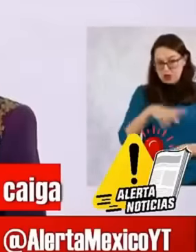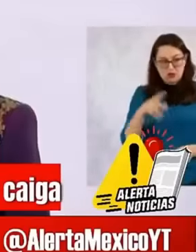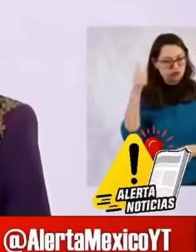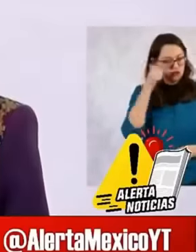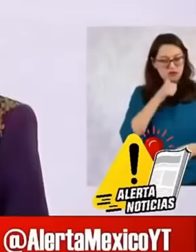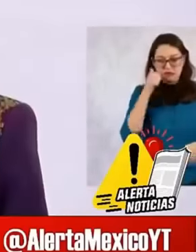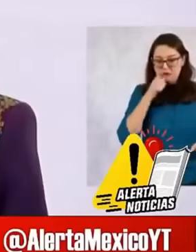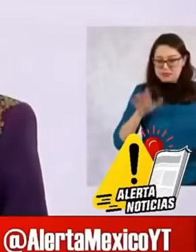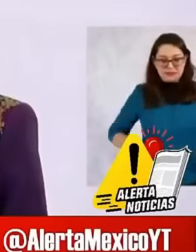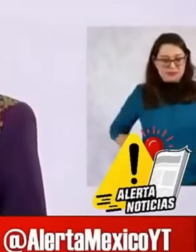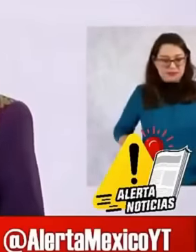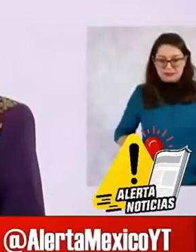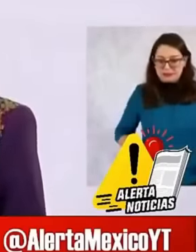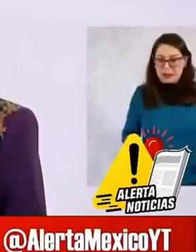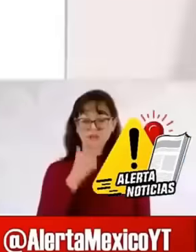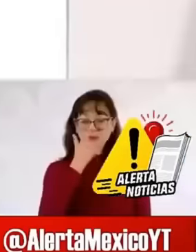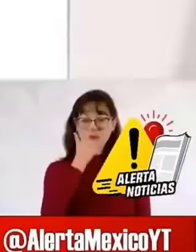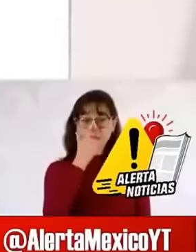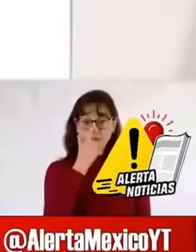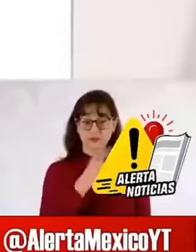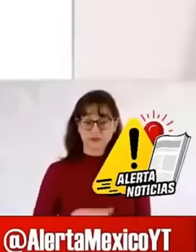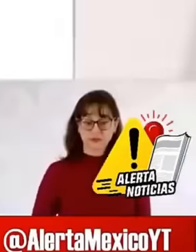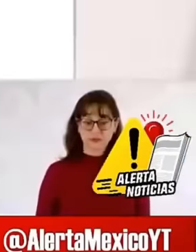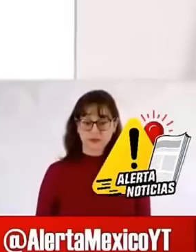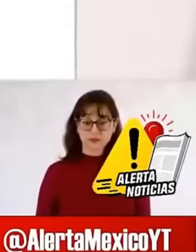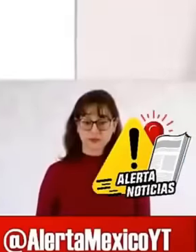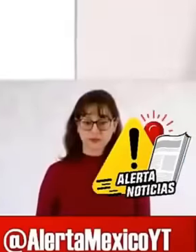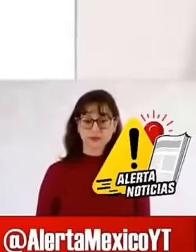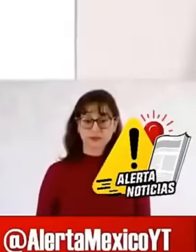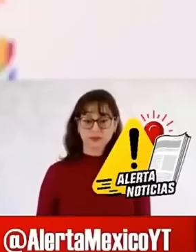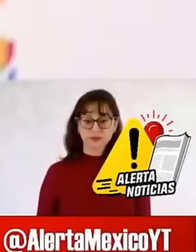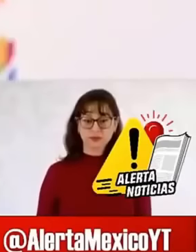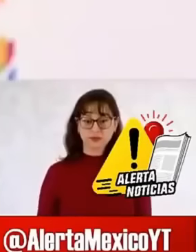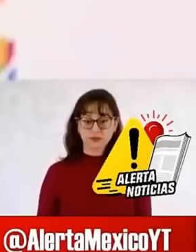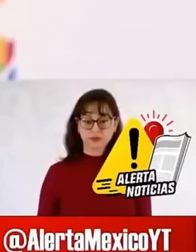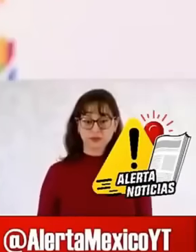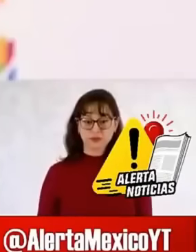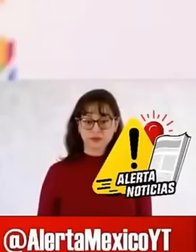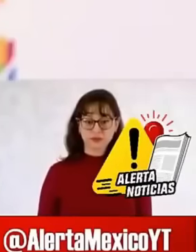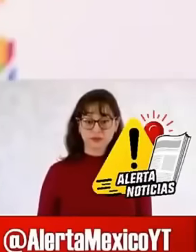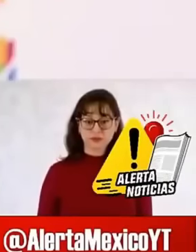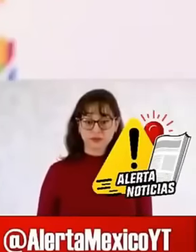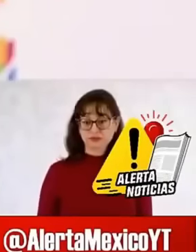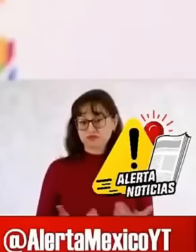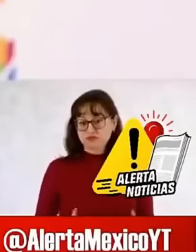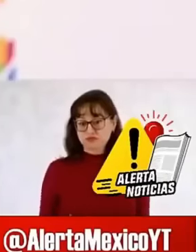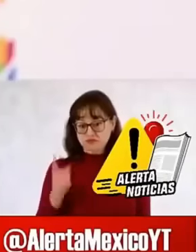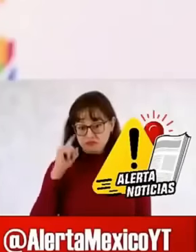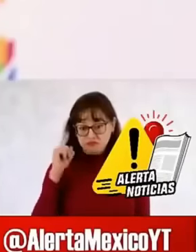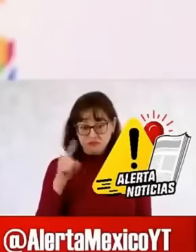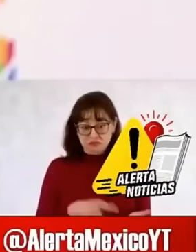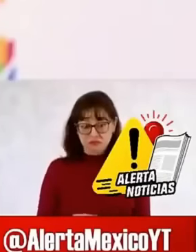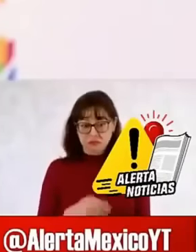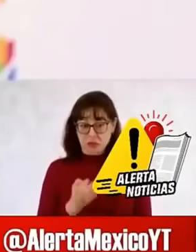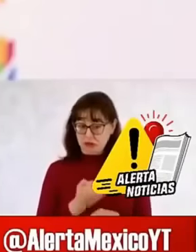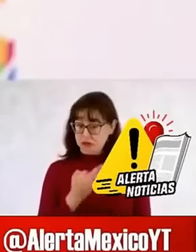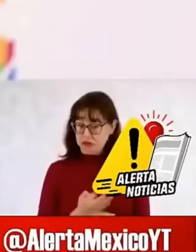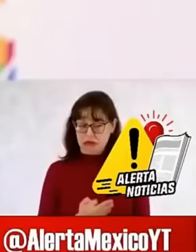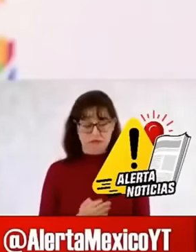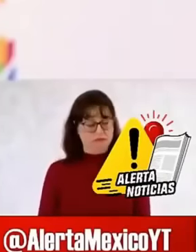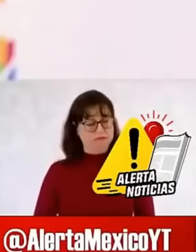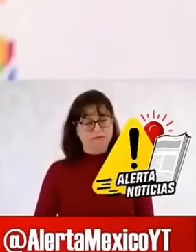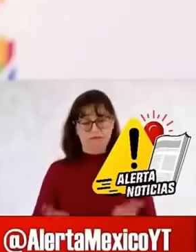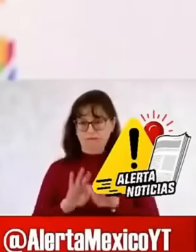México caiga en manos equivocadas. Yo creo que lo más importante y más en este momento es el llamado a la paz.